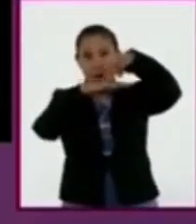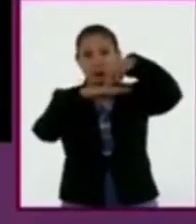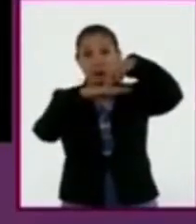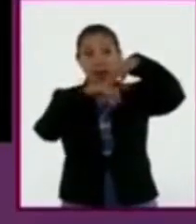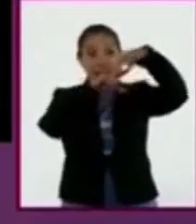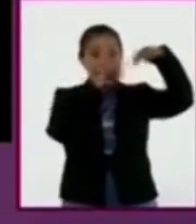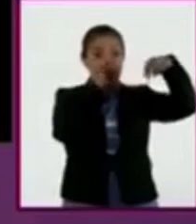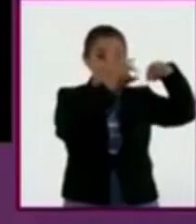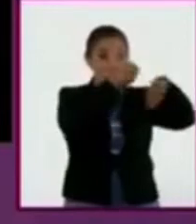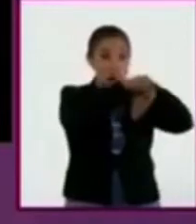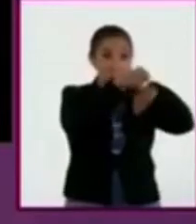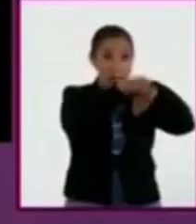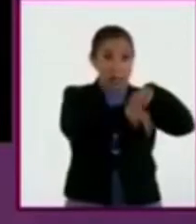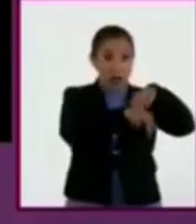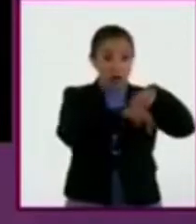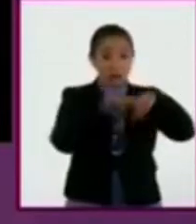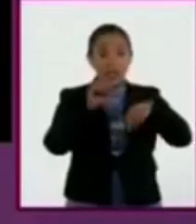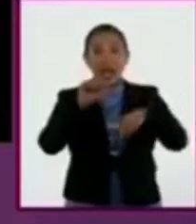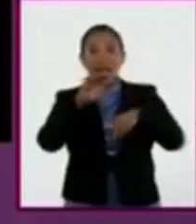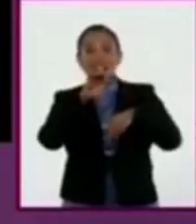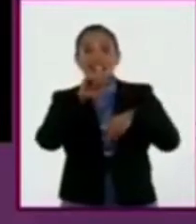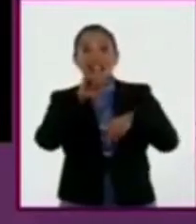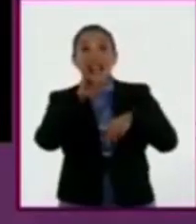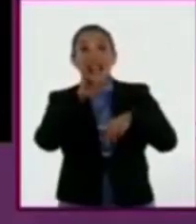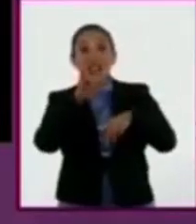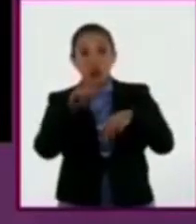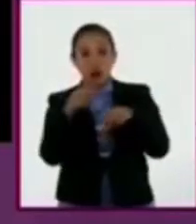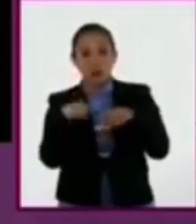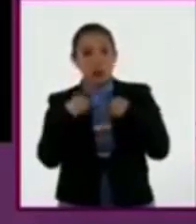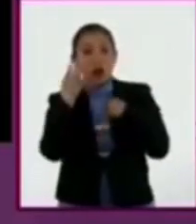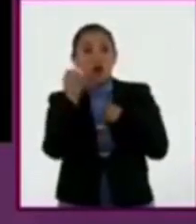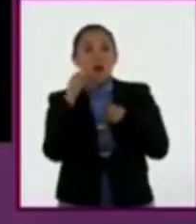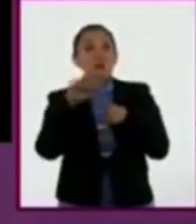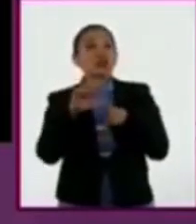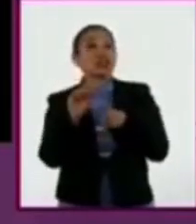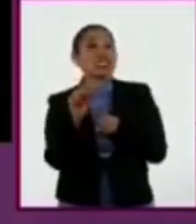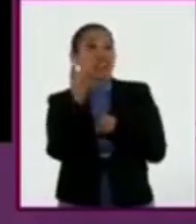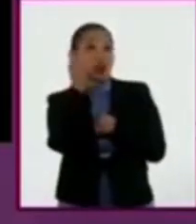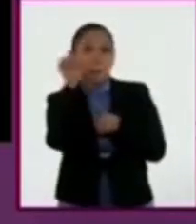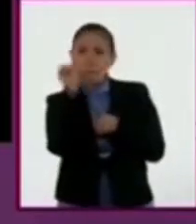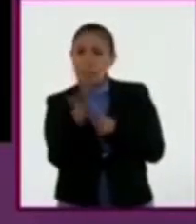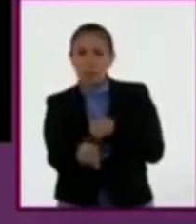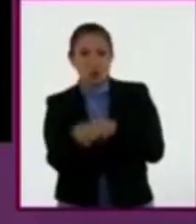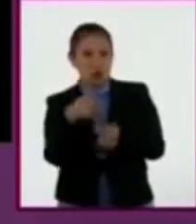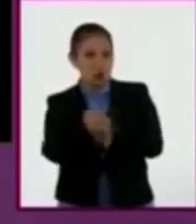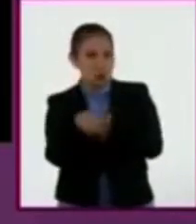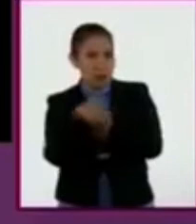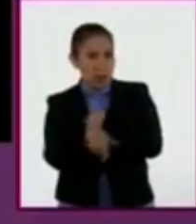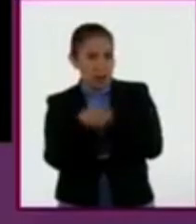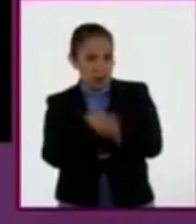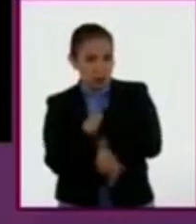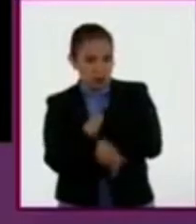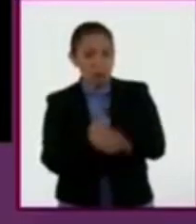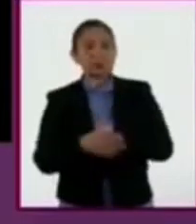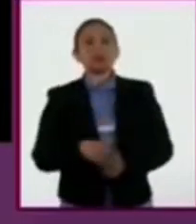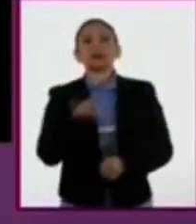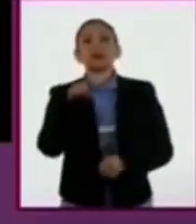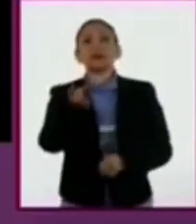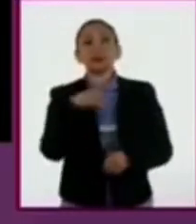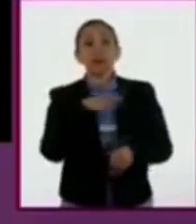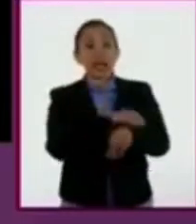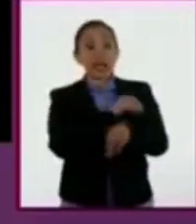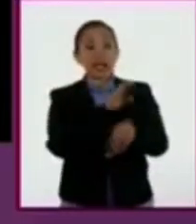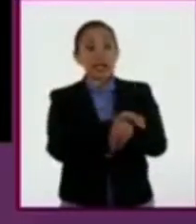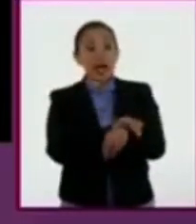Multiplicando estos valores por la aceleración debida a la gravedad, que es de 9.81 metros por segundo al cuadrado, nos da una